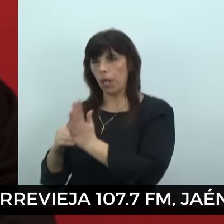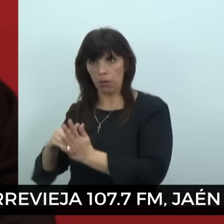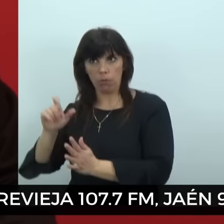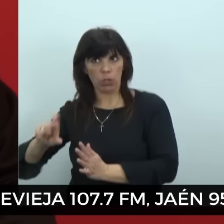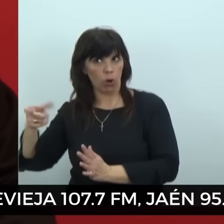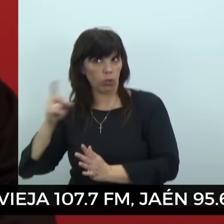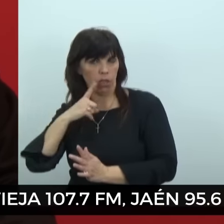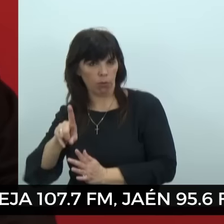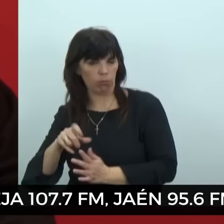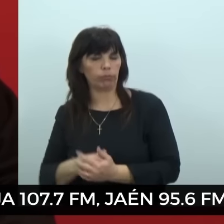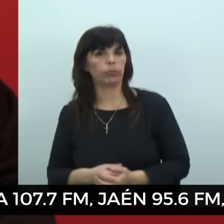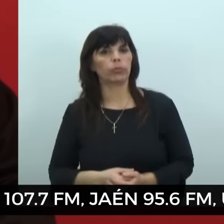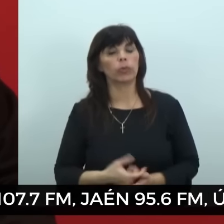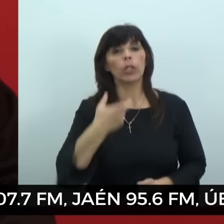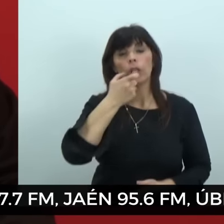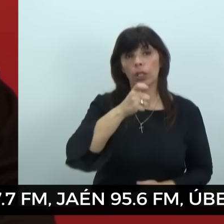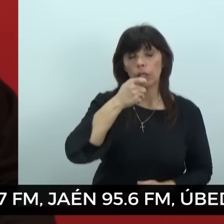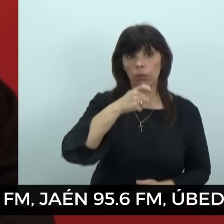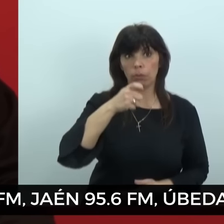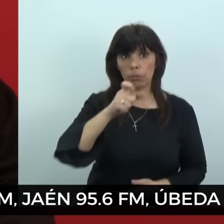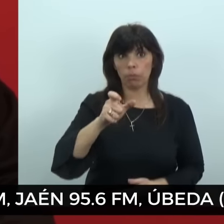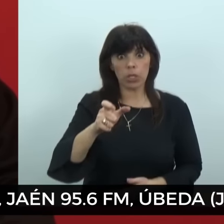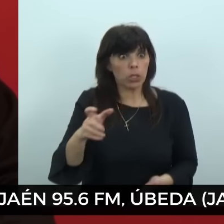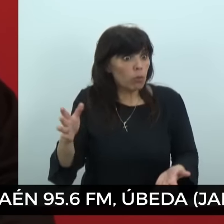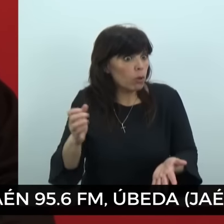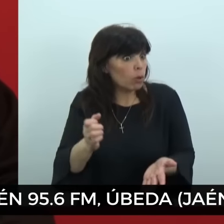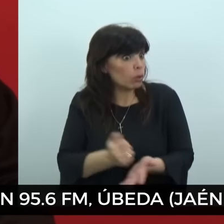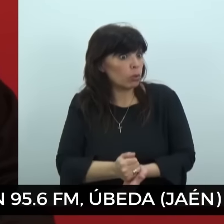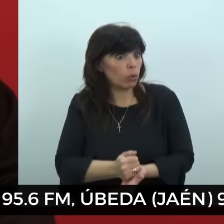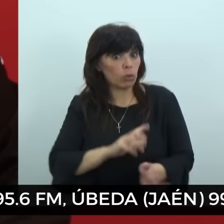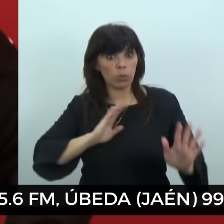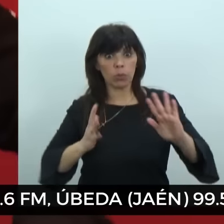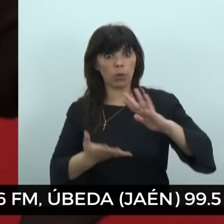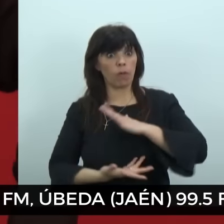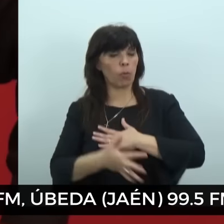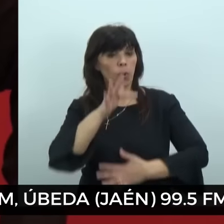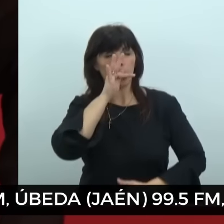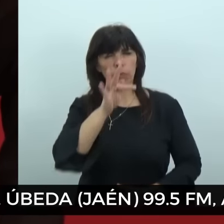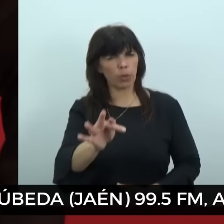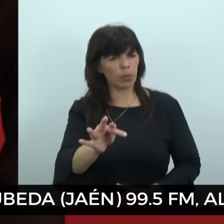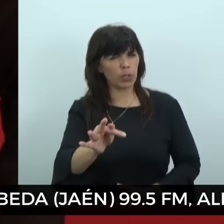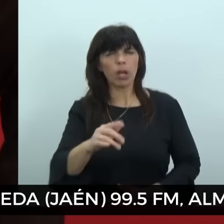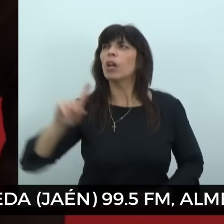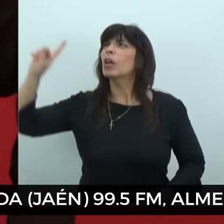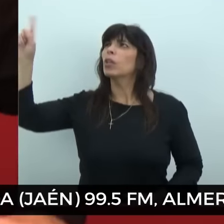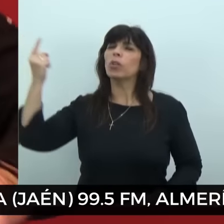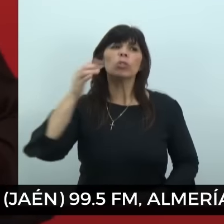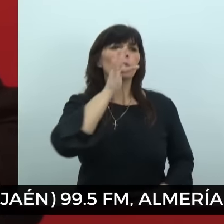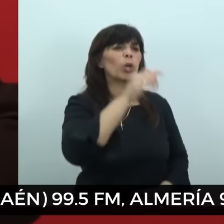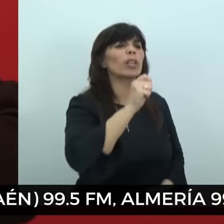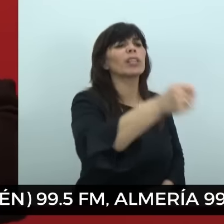Todo versículo que sea necesario puede convertirse en una promesa para ti. ¿Cómo te das cuenta que Dios te da una promesa?